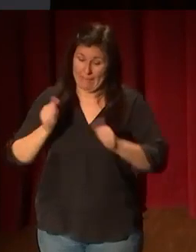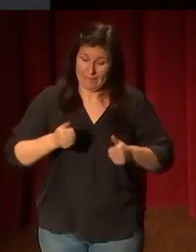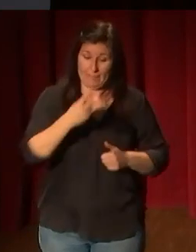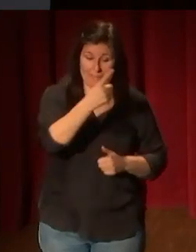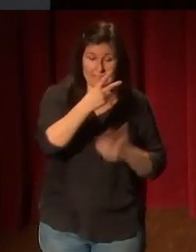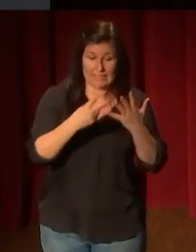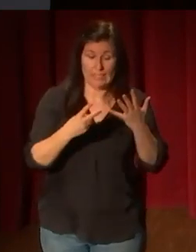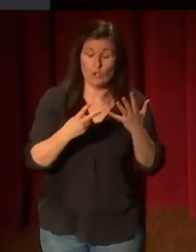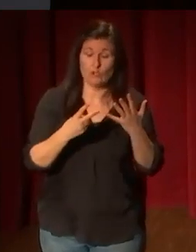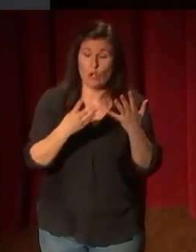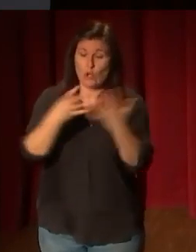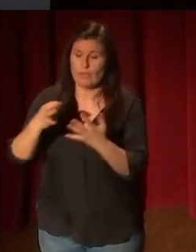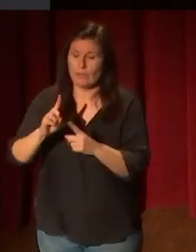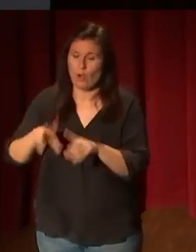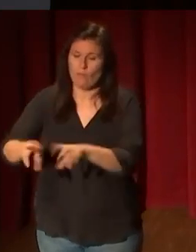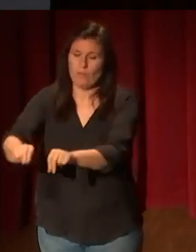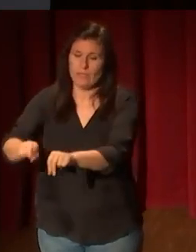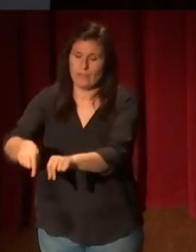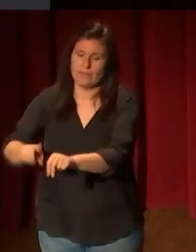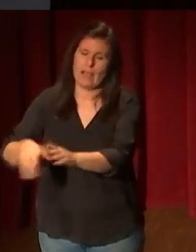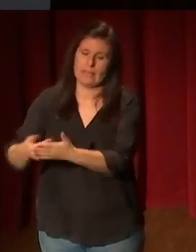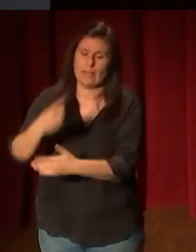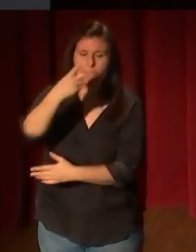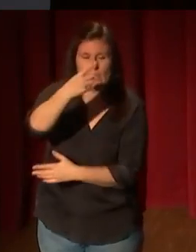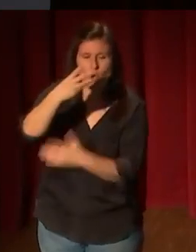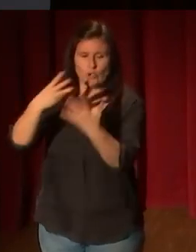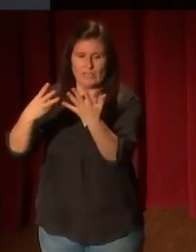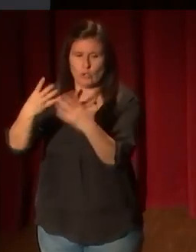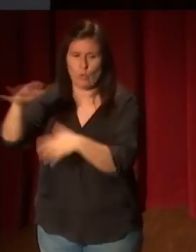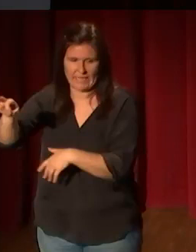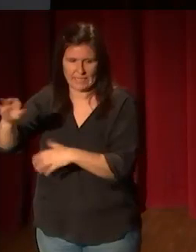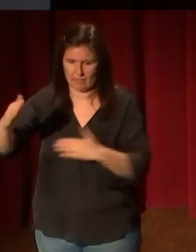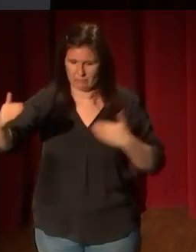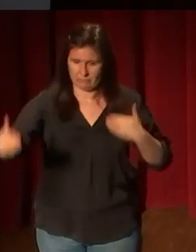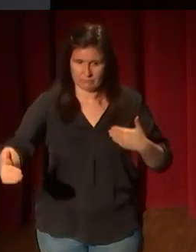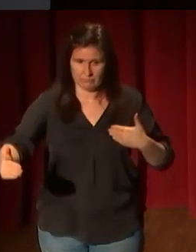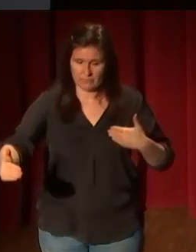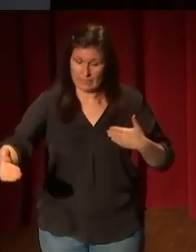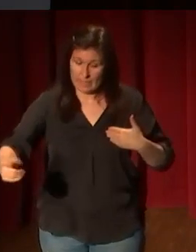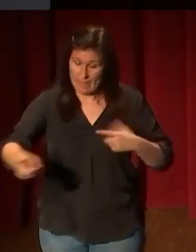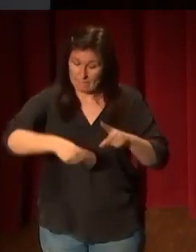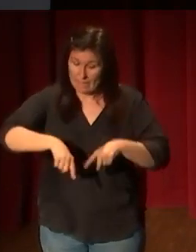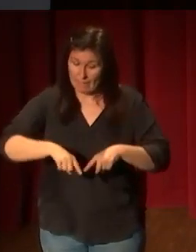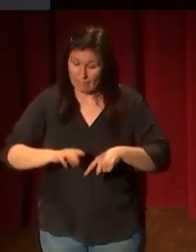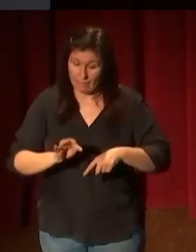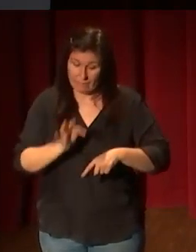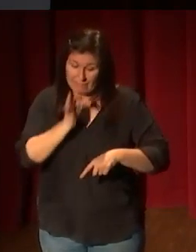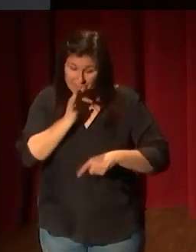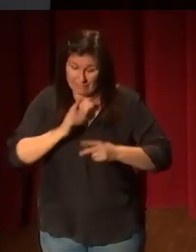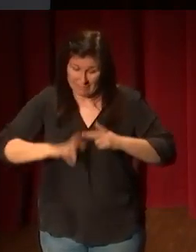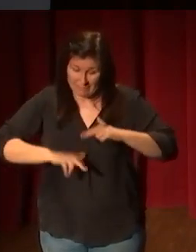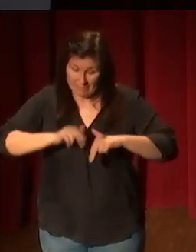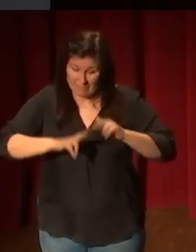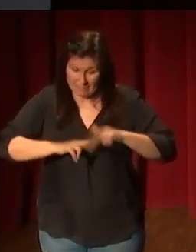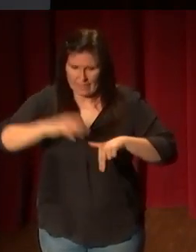en 1790 no se finaliza hasta la década de 1840 con la plaza a medio construir todavía siguieron